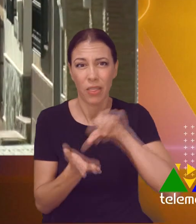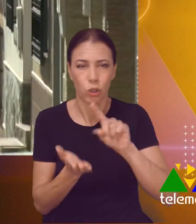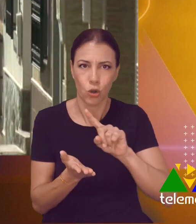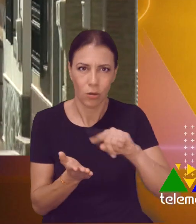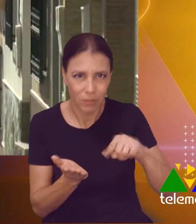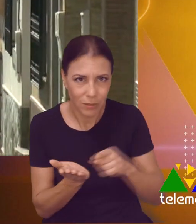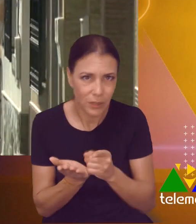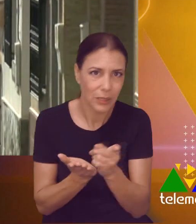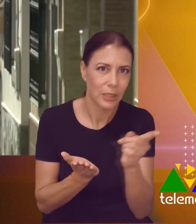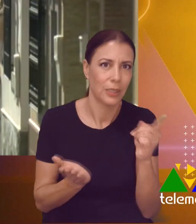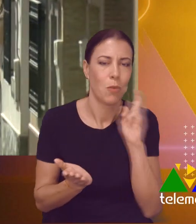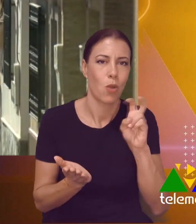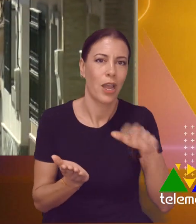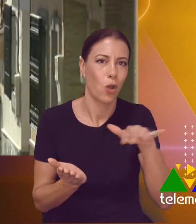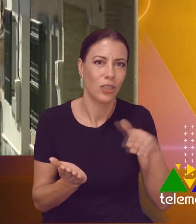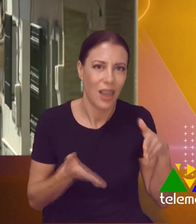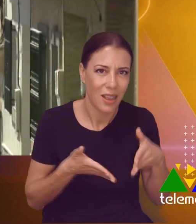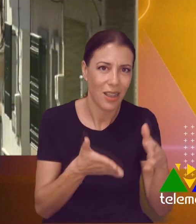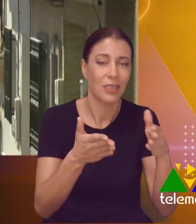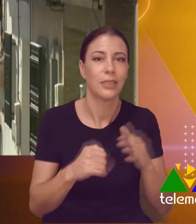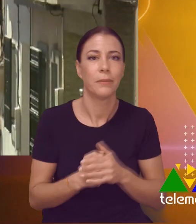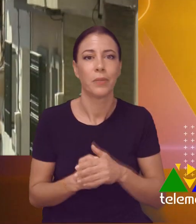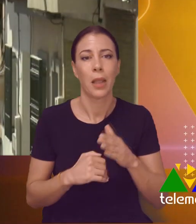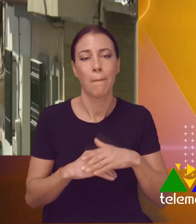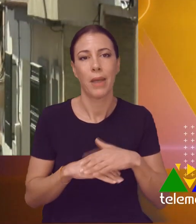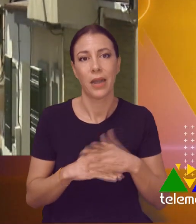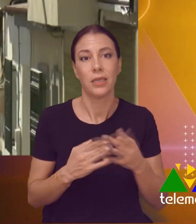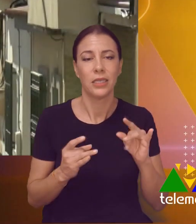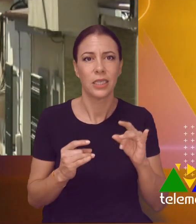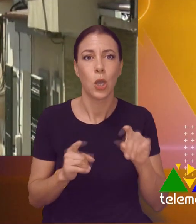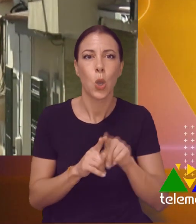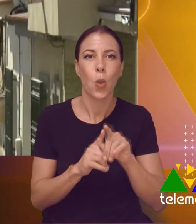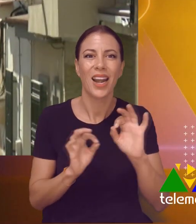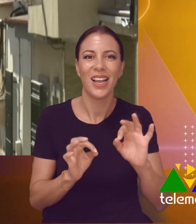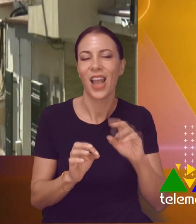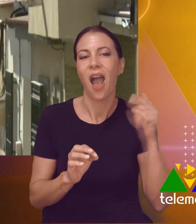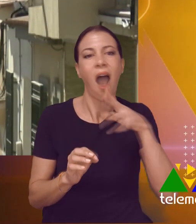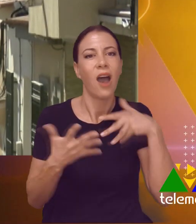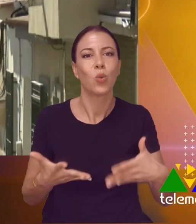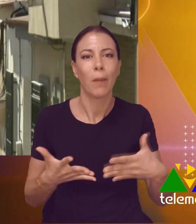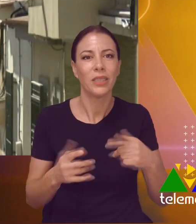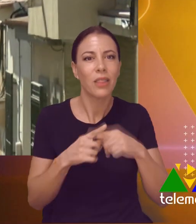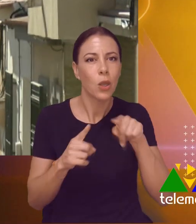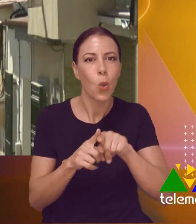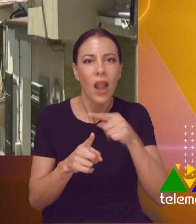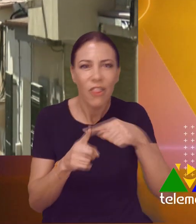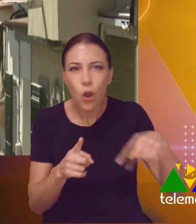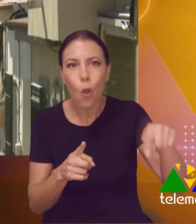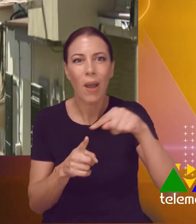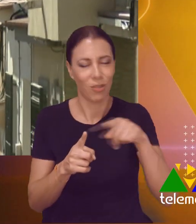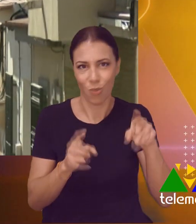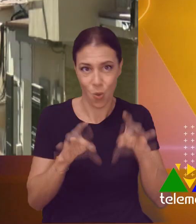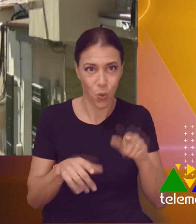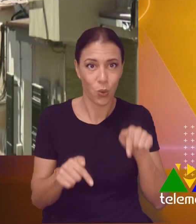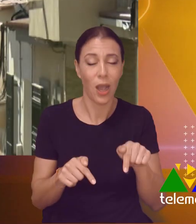periferia. Curiosamente, una circunvalación, diríamos hoy. ¿no? Fíjate que hasta que no se abre la